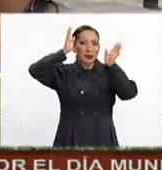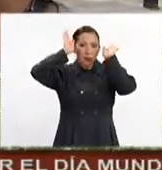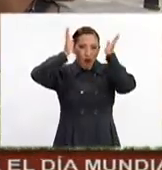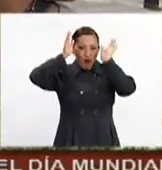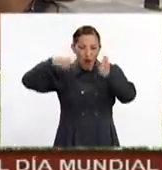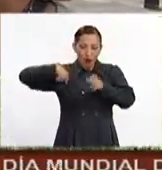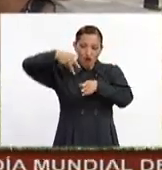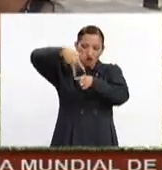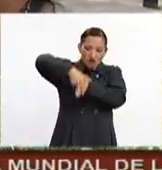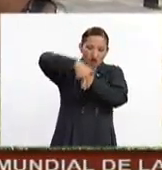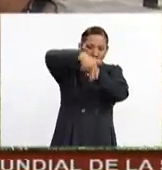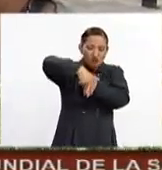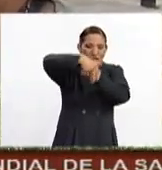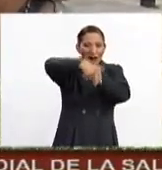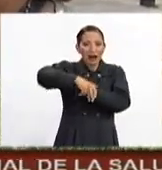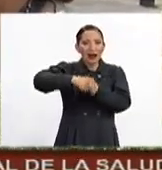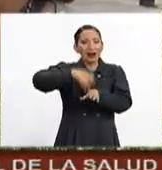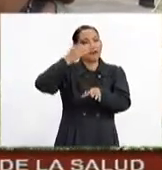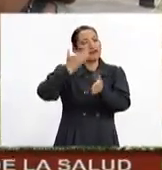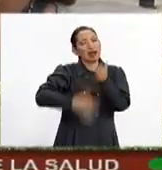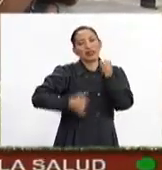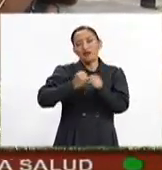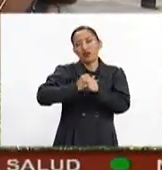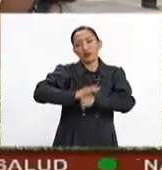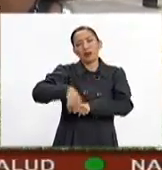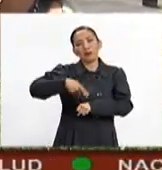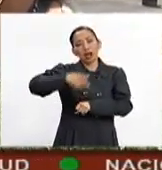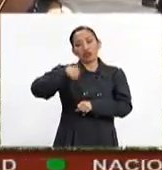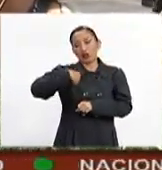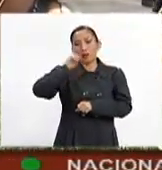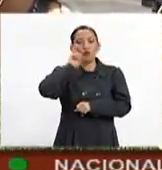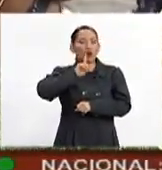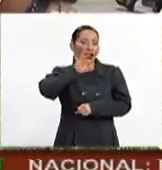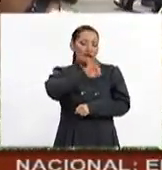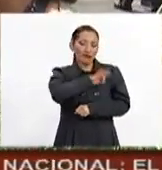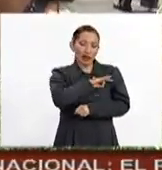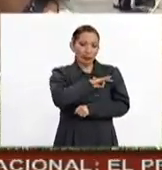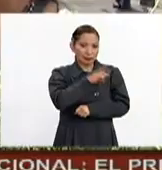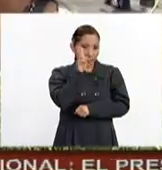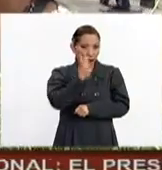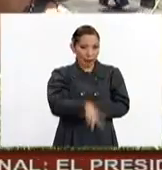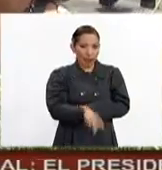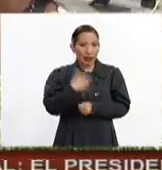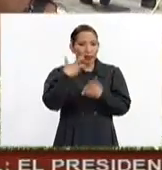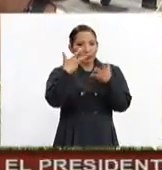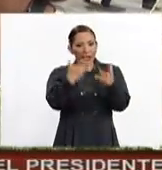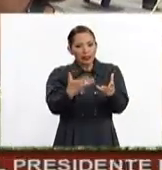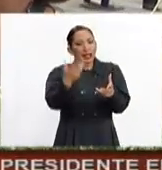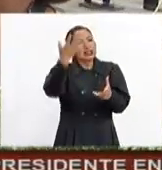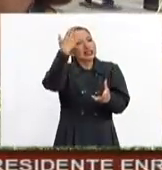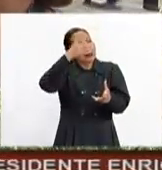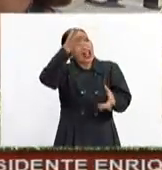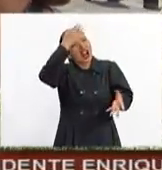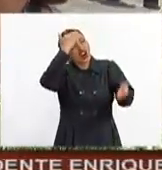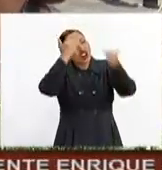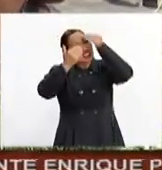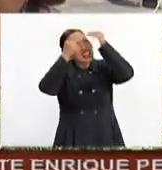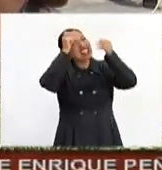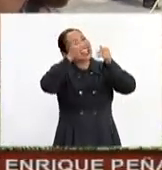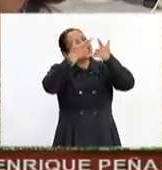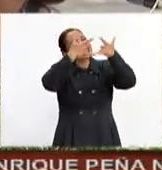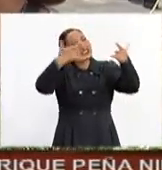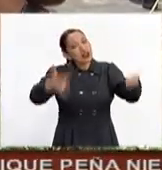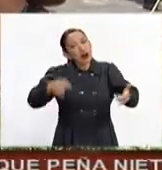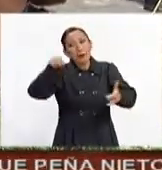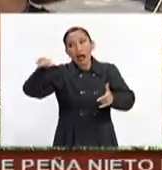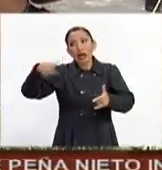¿sí? Me falta mucha información, pero yo soy una mujer de fe que deseo empaparme de todo esto porque